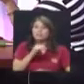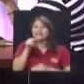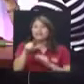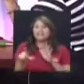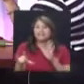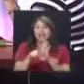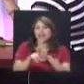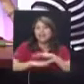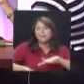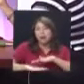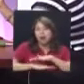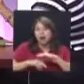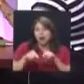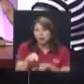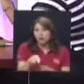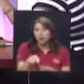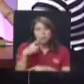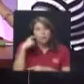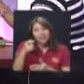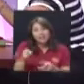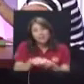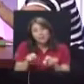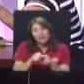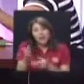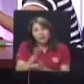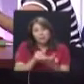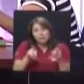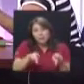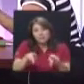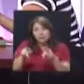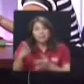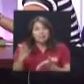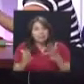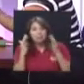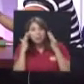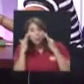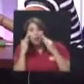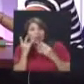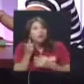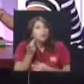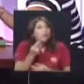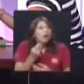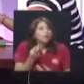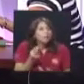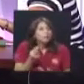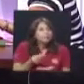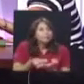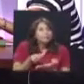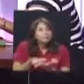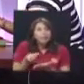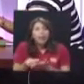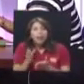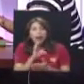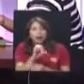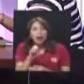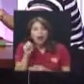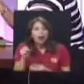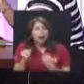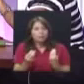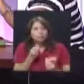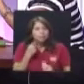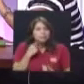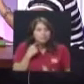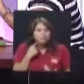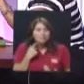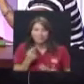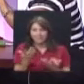marco y los por qué también algunas personas pueden estar preocupadas por los costos para la caja es uno de los temas que se ha hablado y